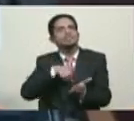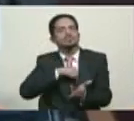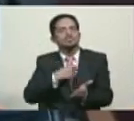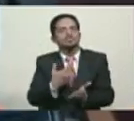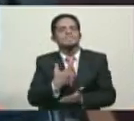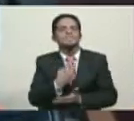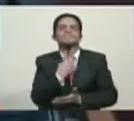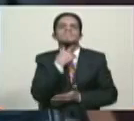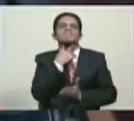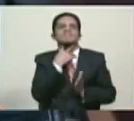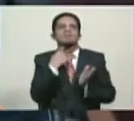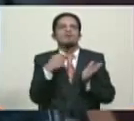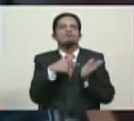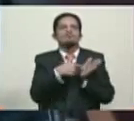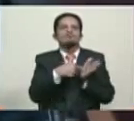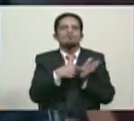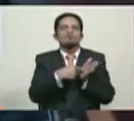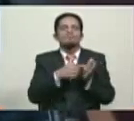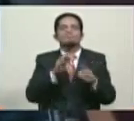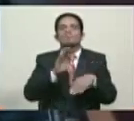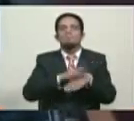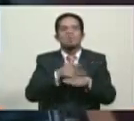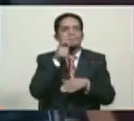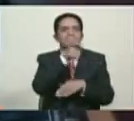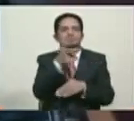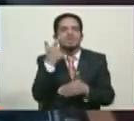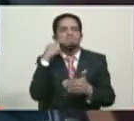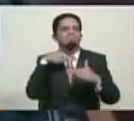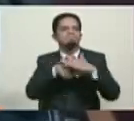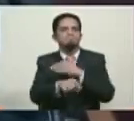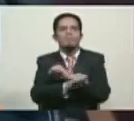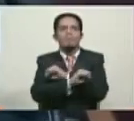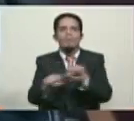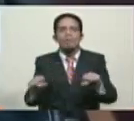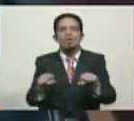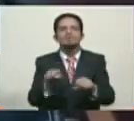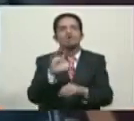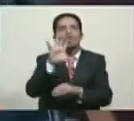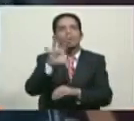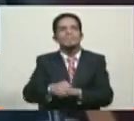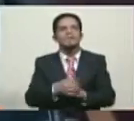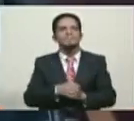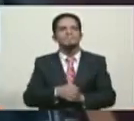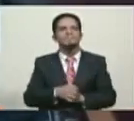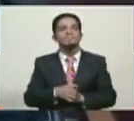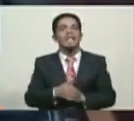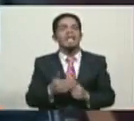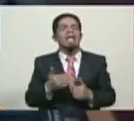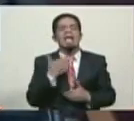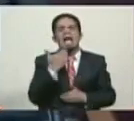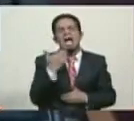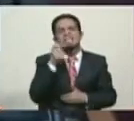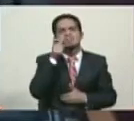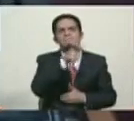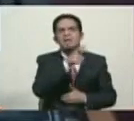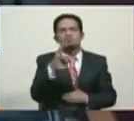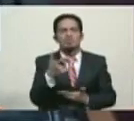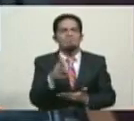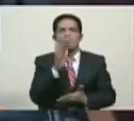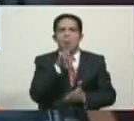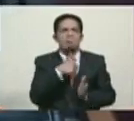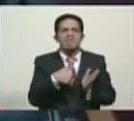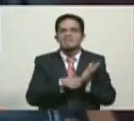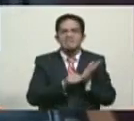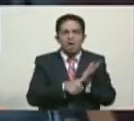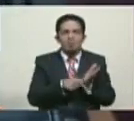mundo, que le robaba la esperanza a la familia venezolana. Casi toda la población sin cédula de identidad y sin inscribirse